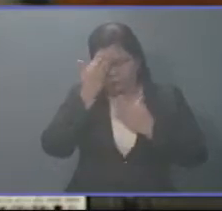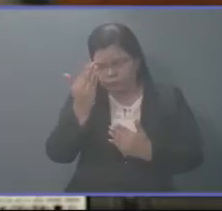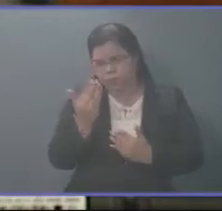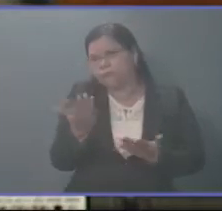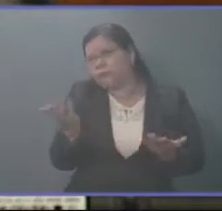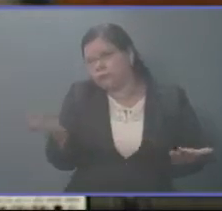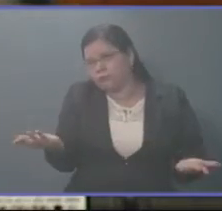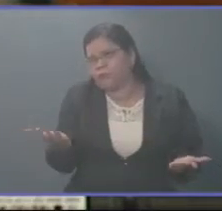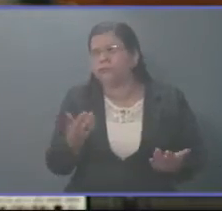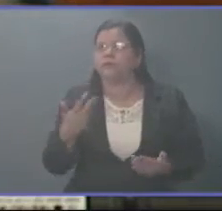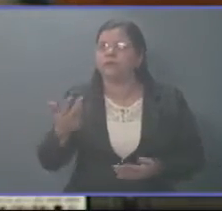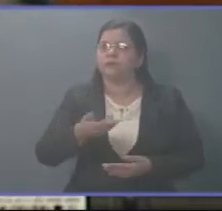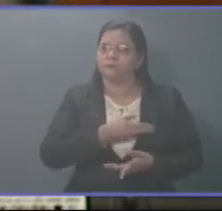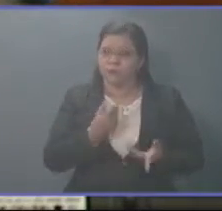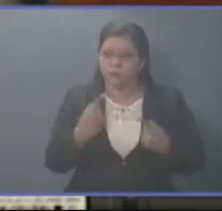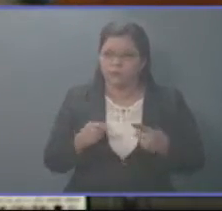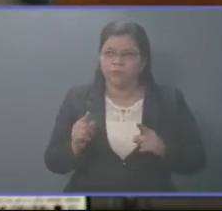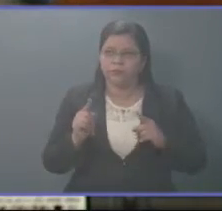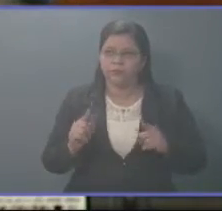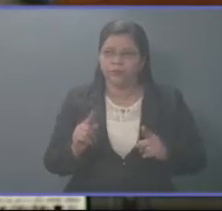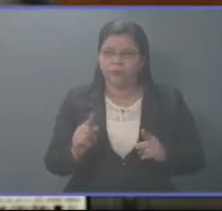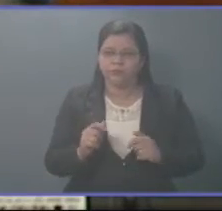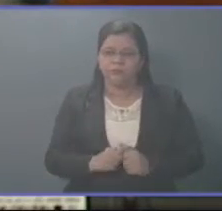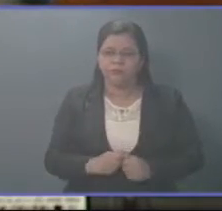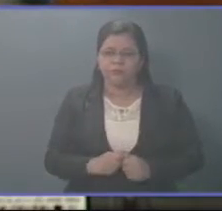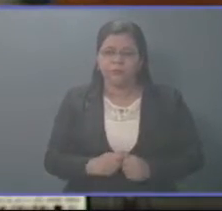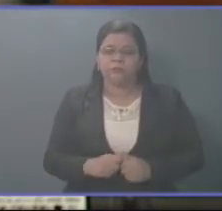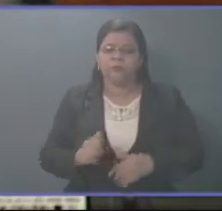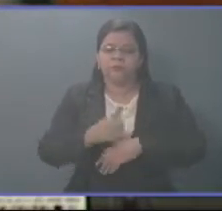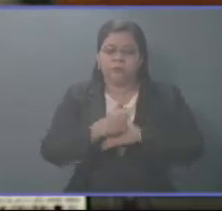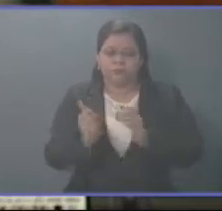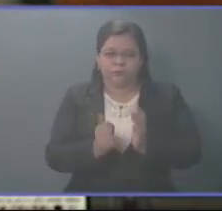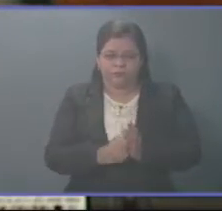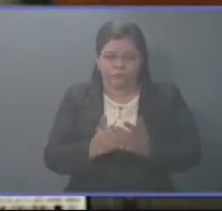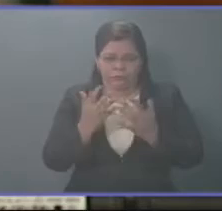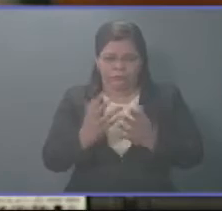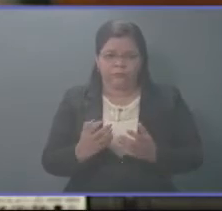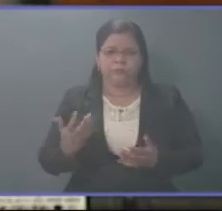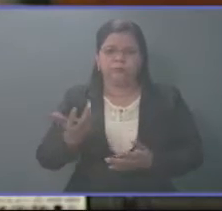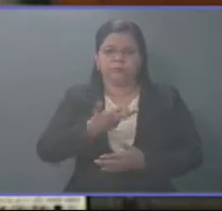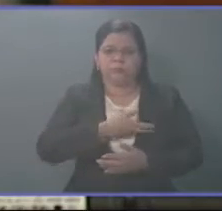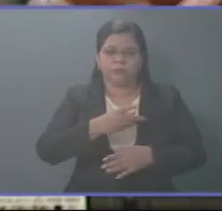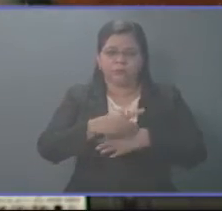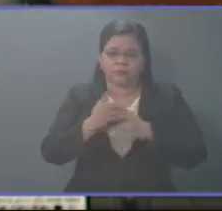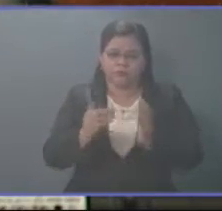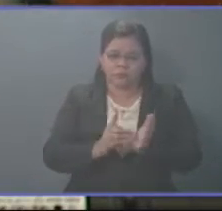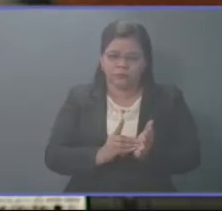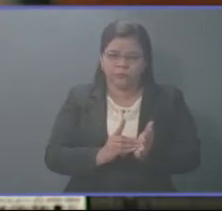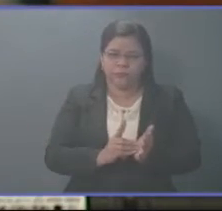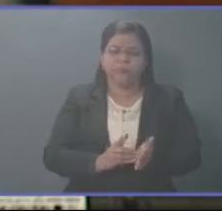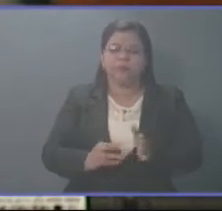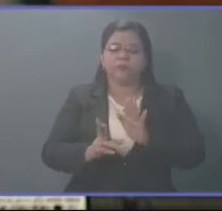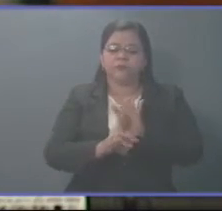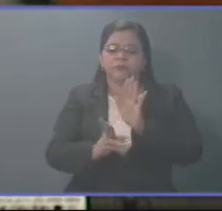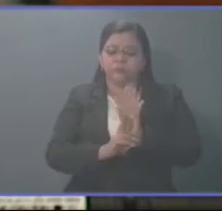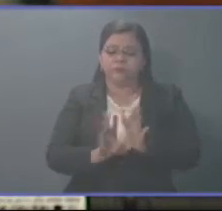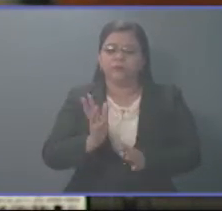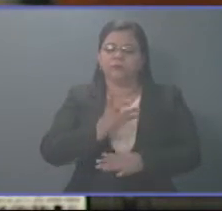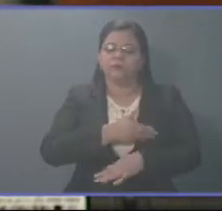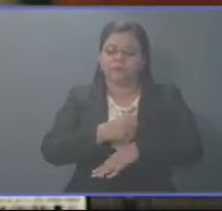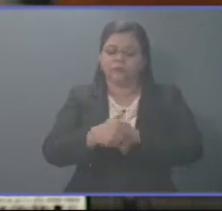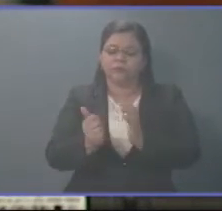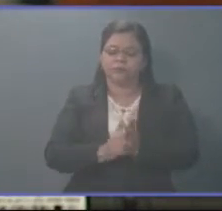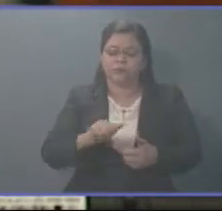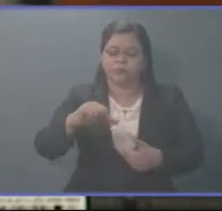obviamente pues debemos de seguir dentro del Parlacen, pero sí abogar nosotros como diputados a los representantes que tenemos dentro del